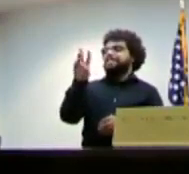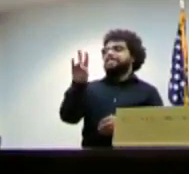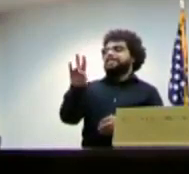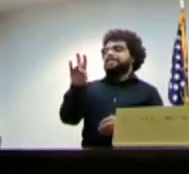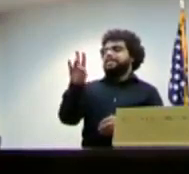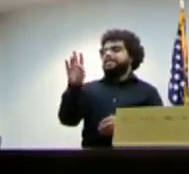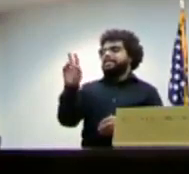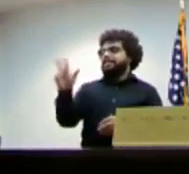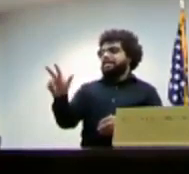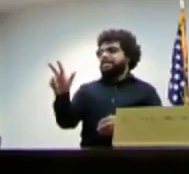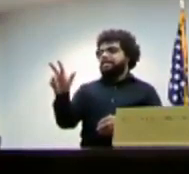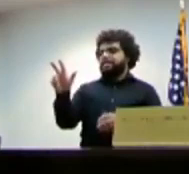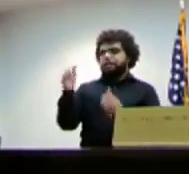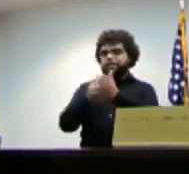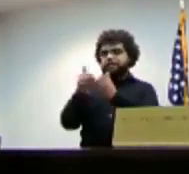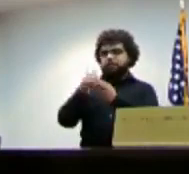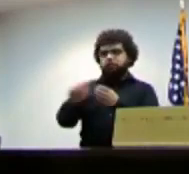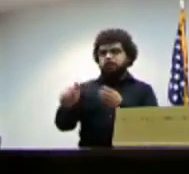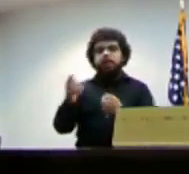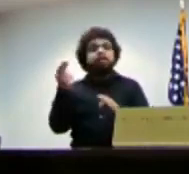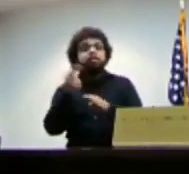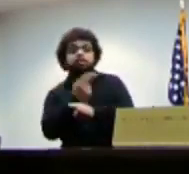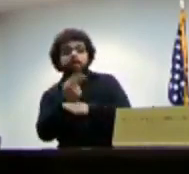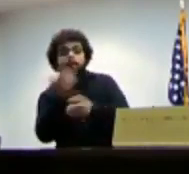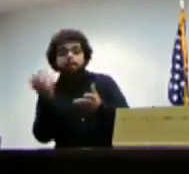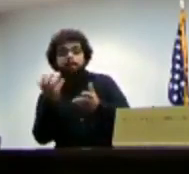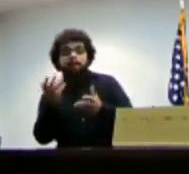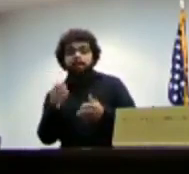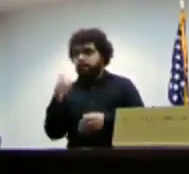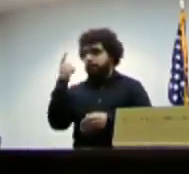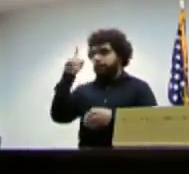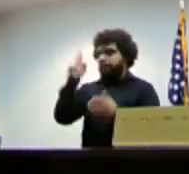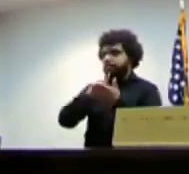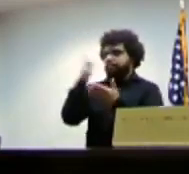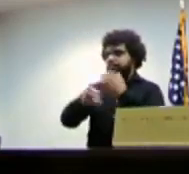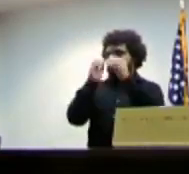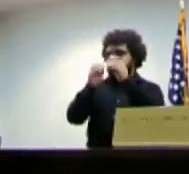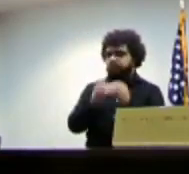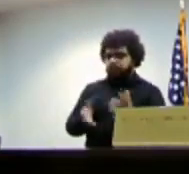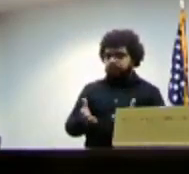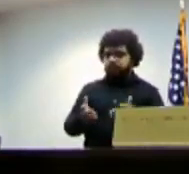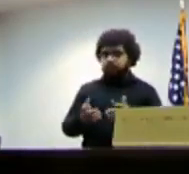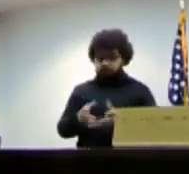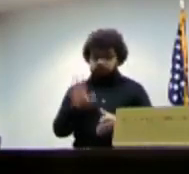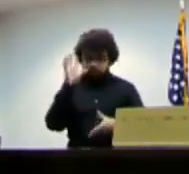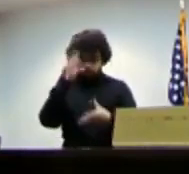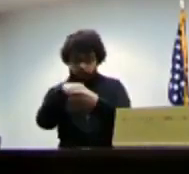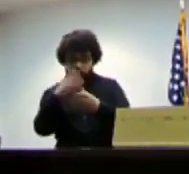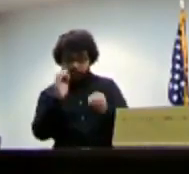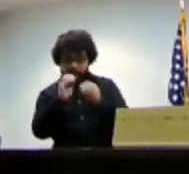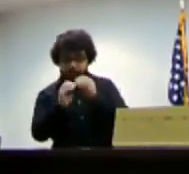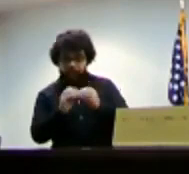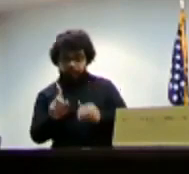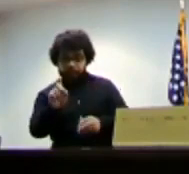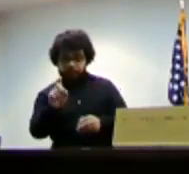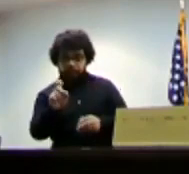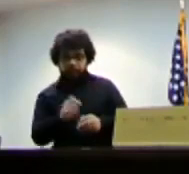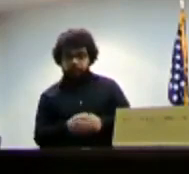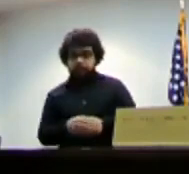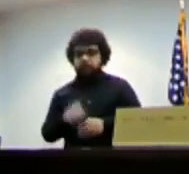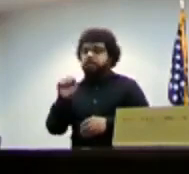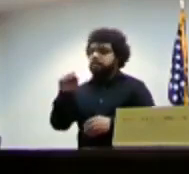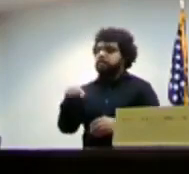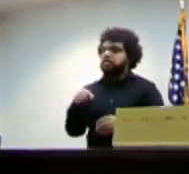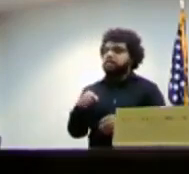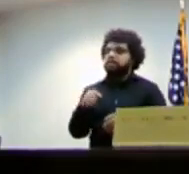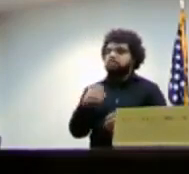¿Que se usaron para? Para programas capitales. ¿Qué se incluye mantenimiento? Sí, exacto. Inversiones